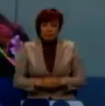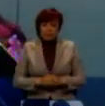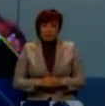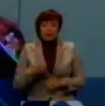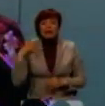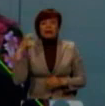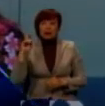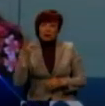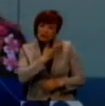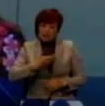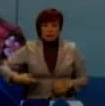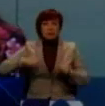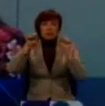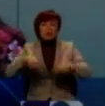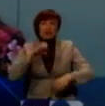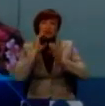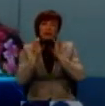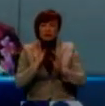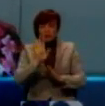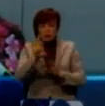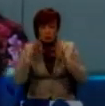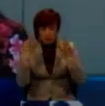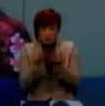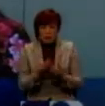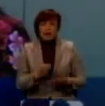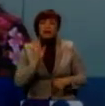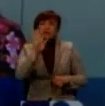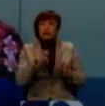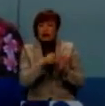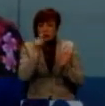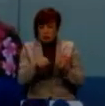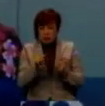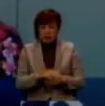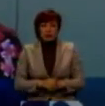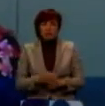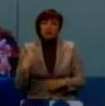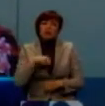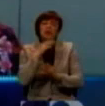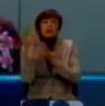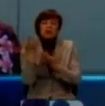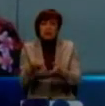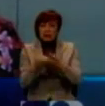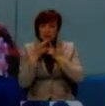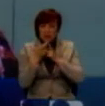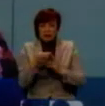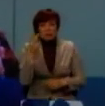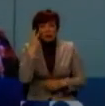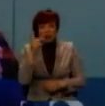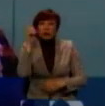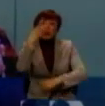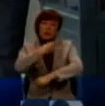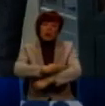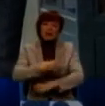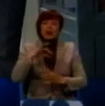vicepresidente va a conversar con su familia, va a conversar con sus abogados y esperamos tener una respuesta de él para saber si desea que se le incorpore un día adicional